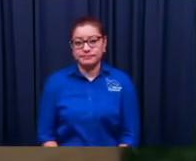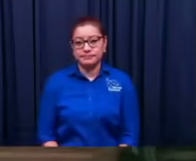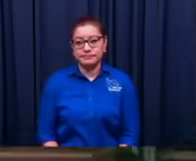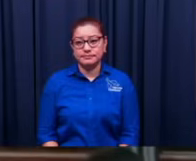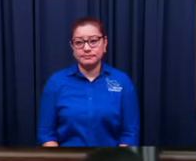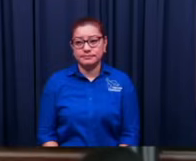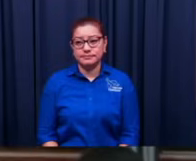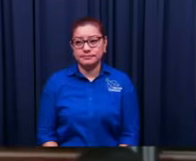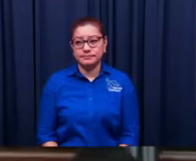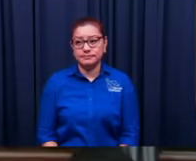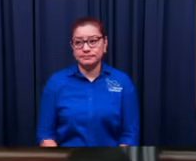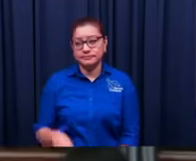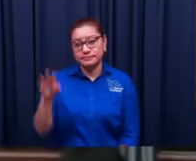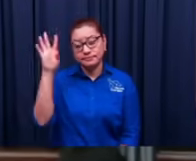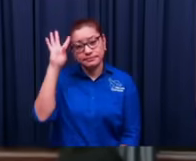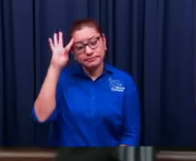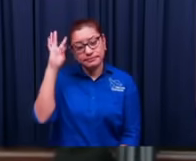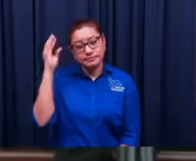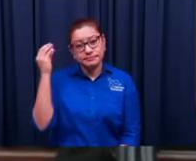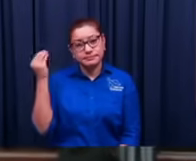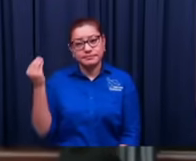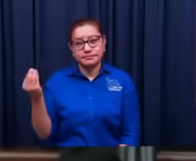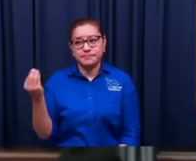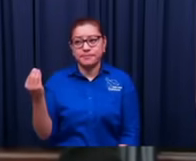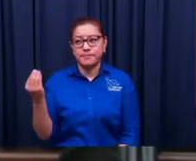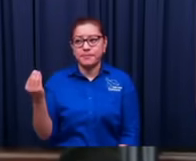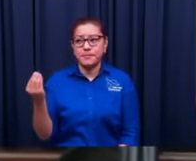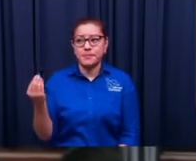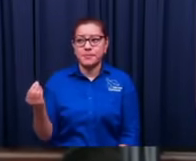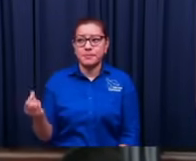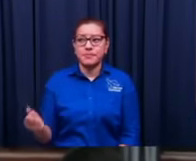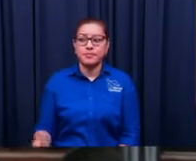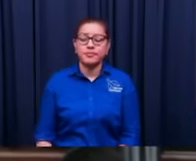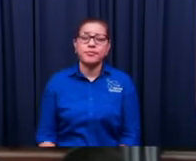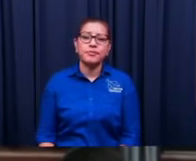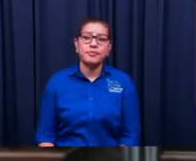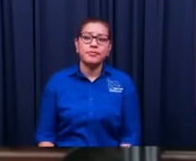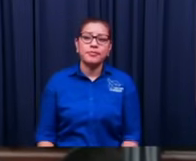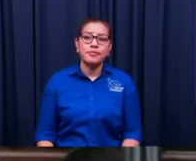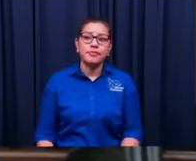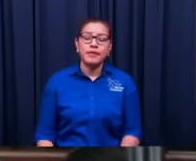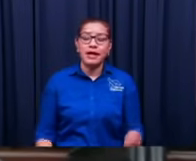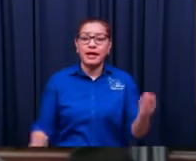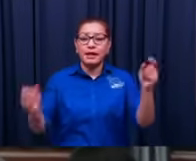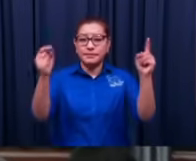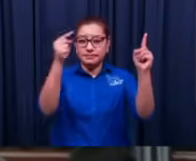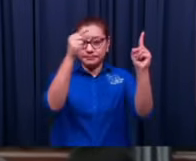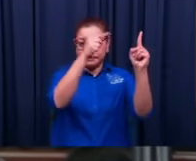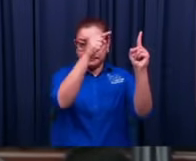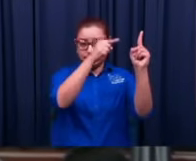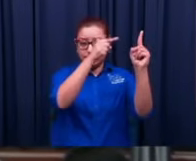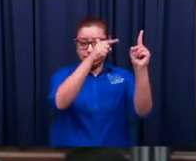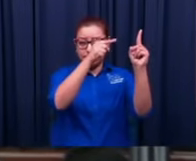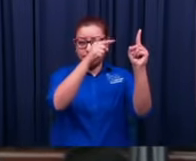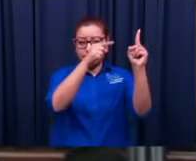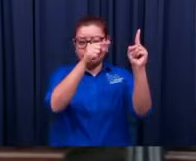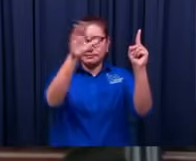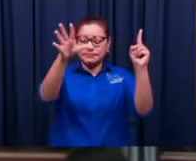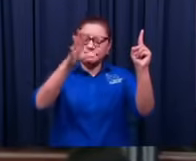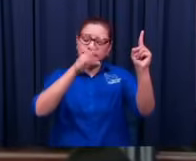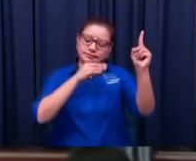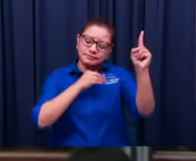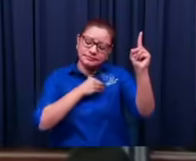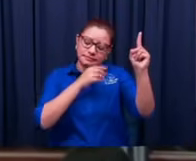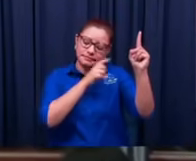Es que mire, hermano, la persona que están metidas en Cristo y